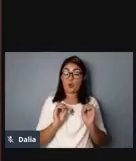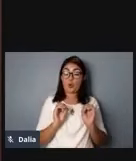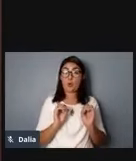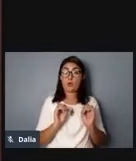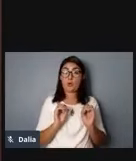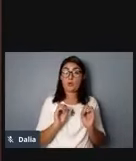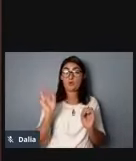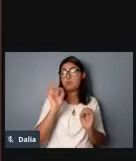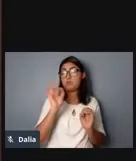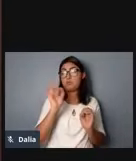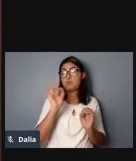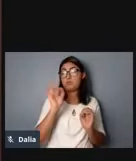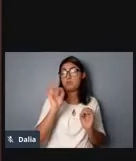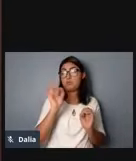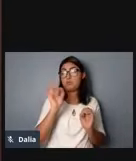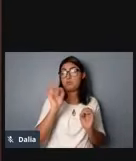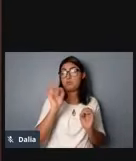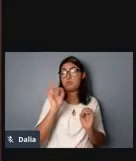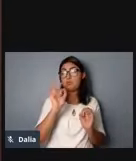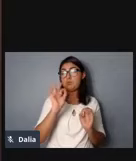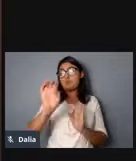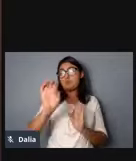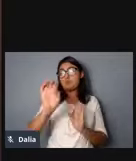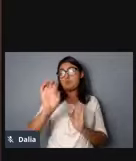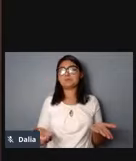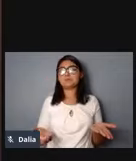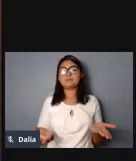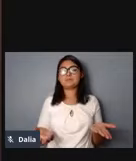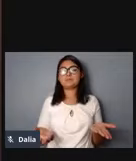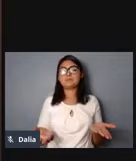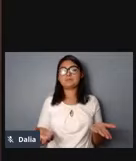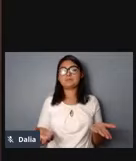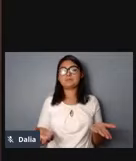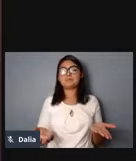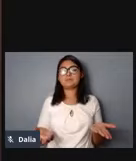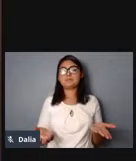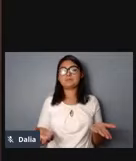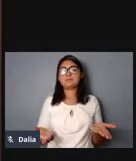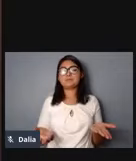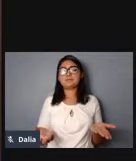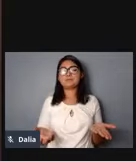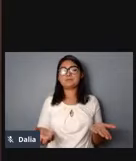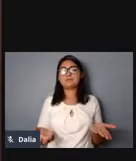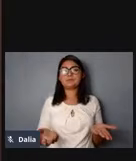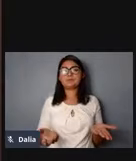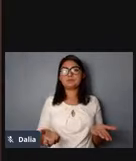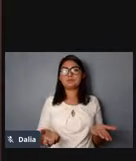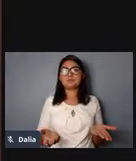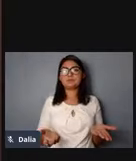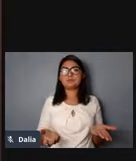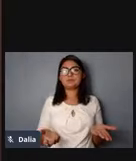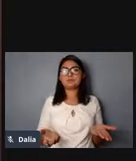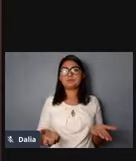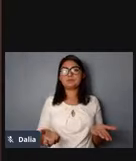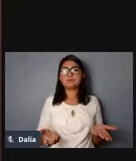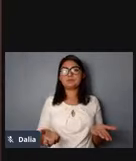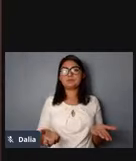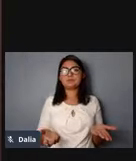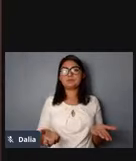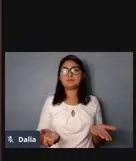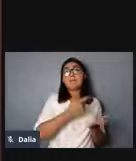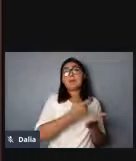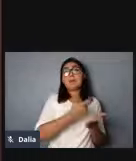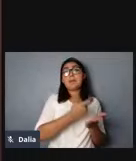trabajadoras del hogar sin sueldo o sin remuneración. Si estoy haciendo las cosas por